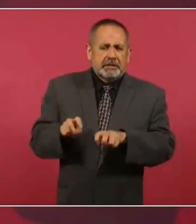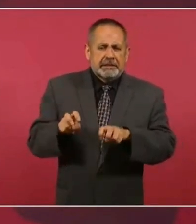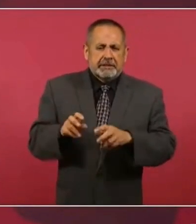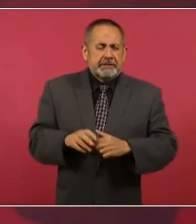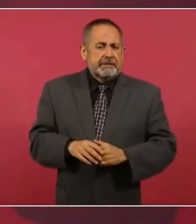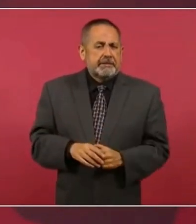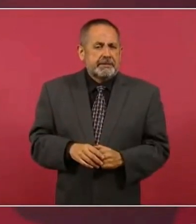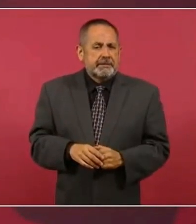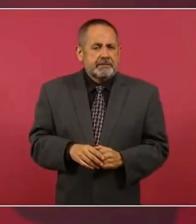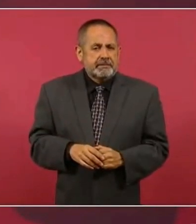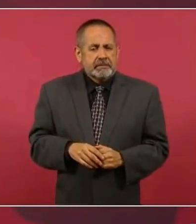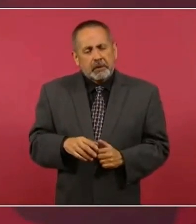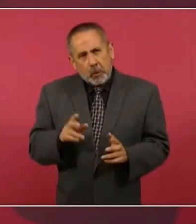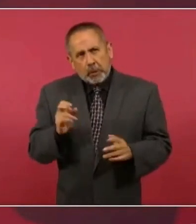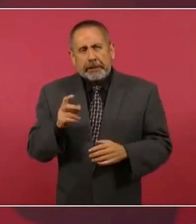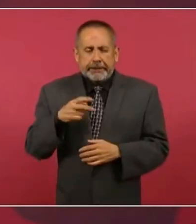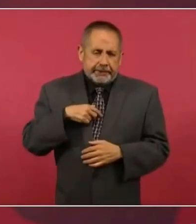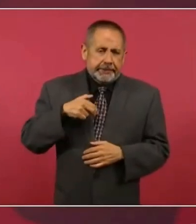y que voy,